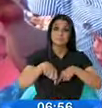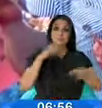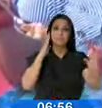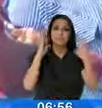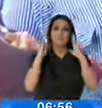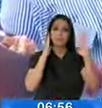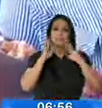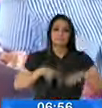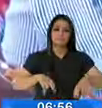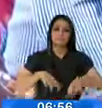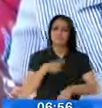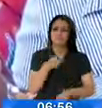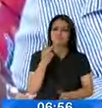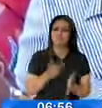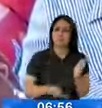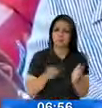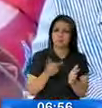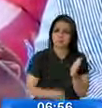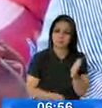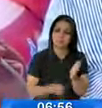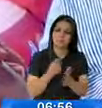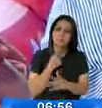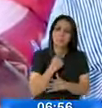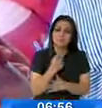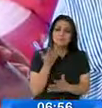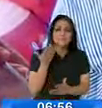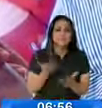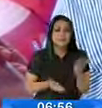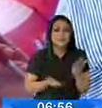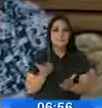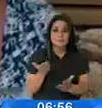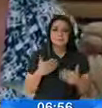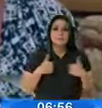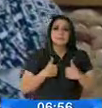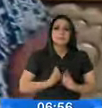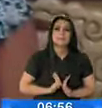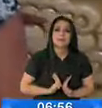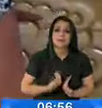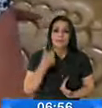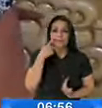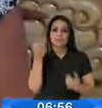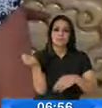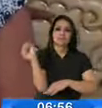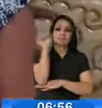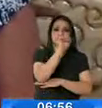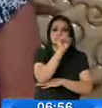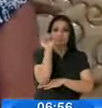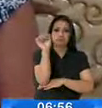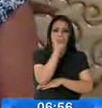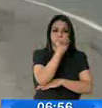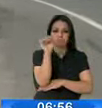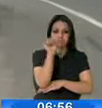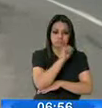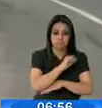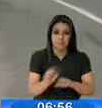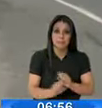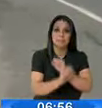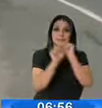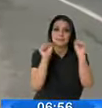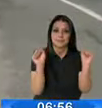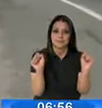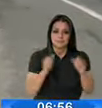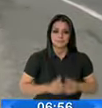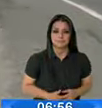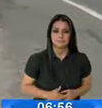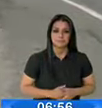la causa de este percance, aunque se maneja como hipótesis el cansancio, pues el accidente ocurrió en horas de la madrugada. Desde